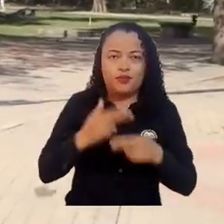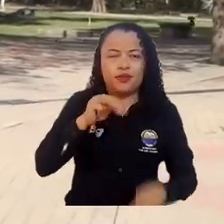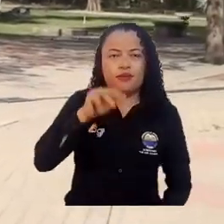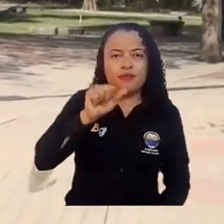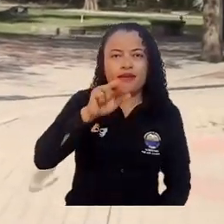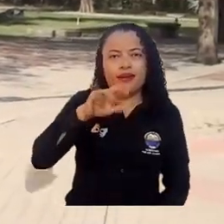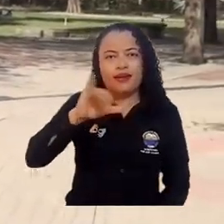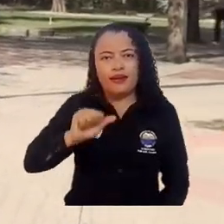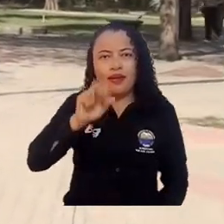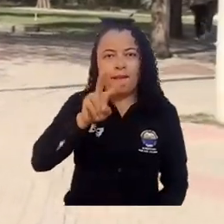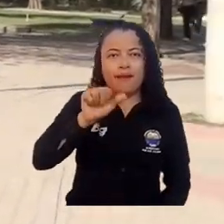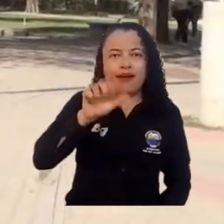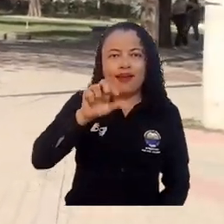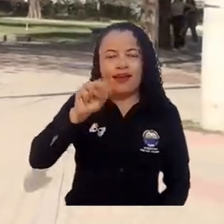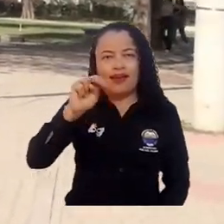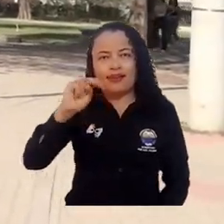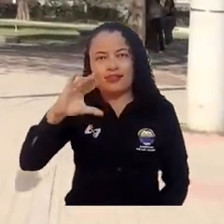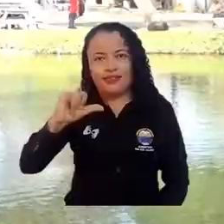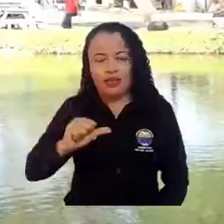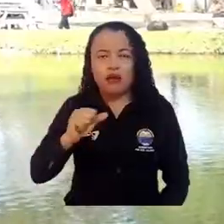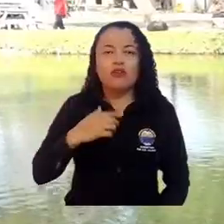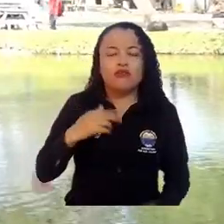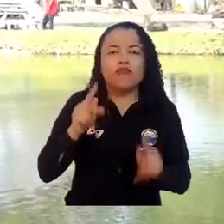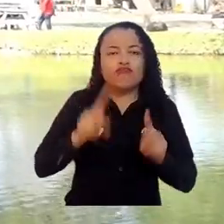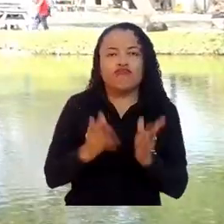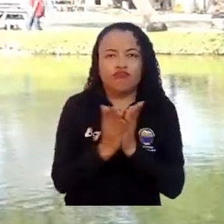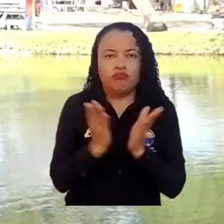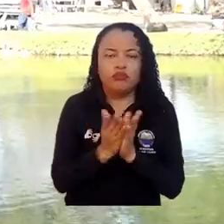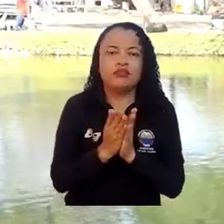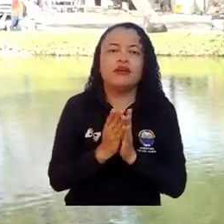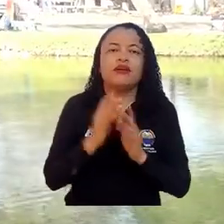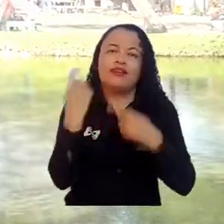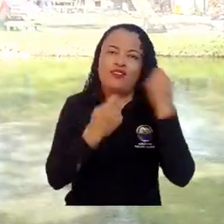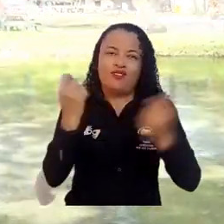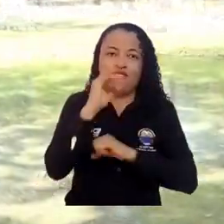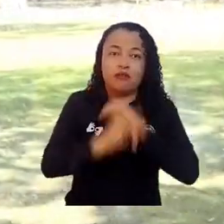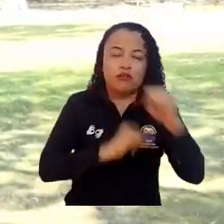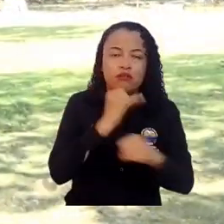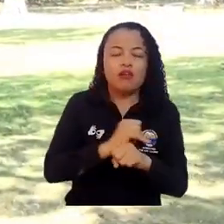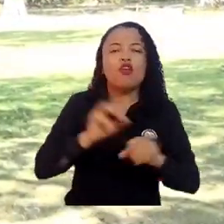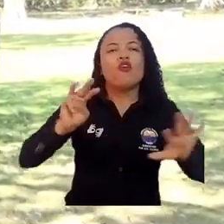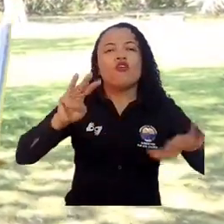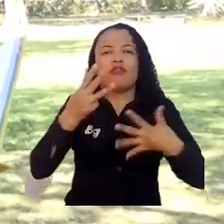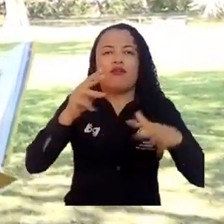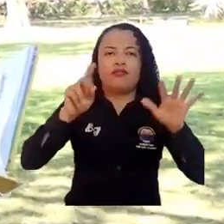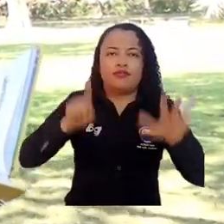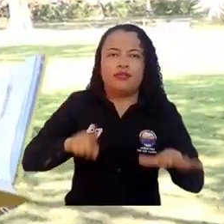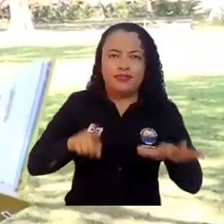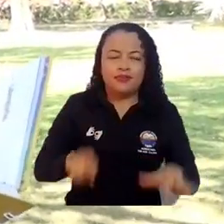Hola, mi nombre es María Camila Valencia, soy estudiante de Negocios Internacionales y estoy en octavo semestre.